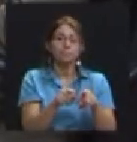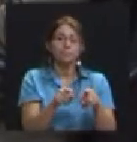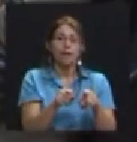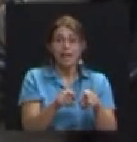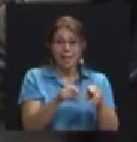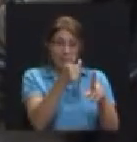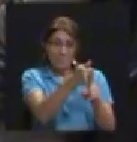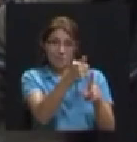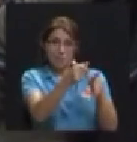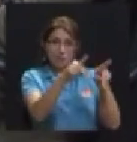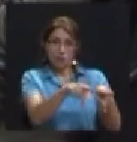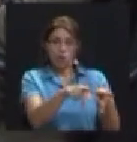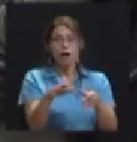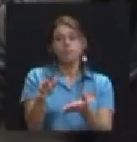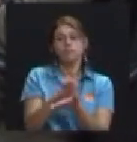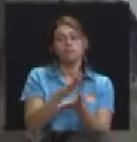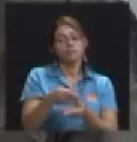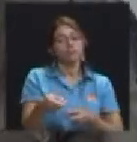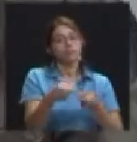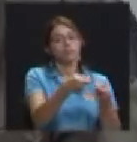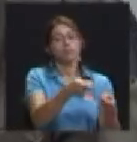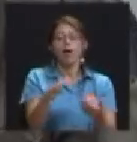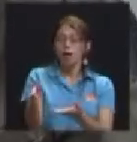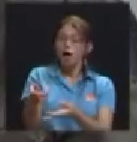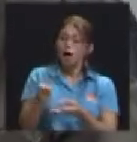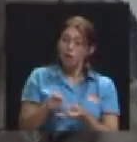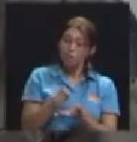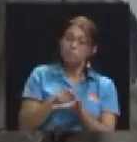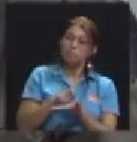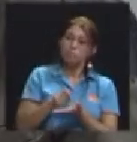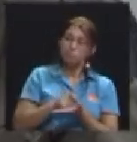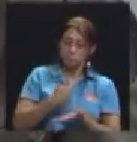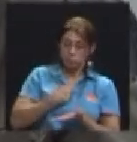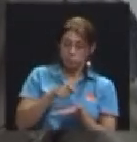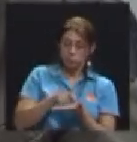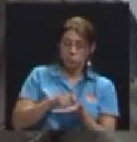autollenando algunos formularios, ¿verdad? Que se solicita que se llenen en las casas durante